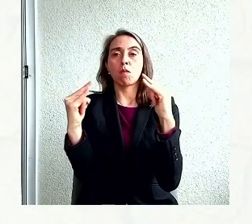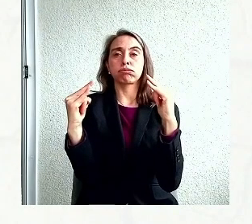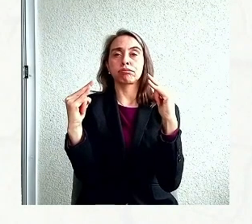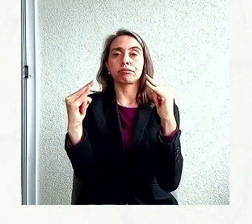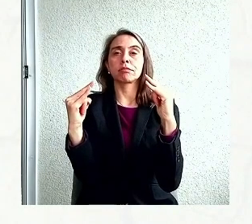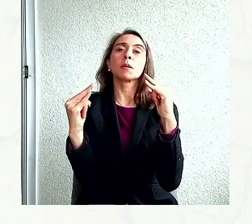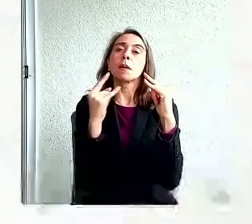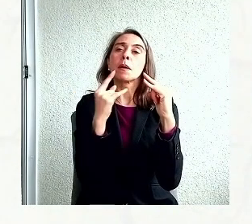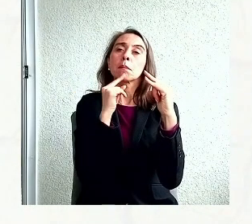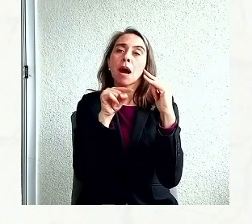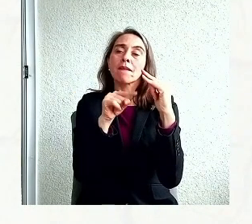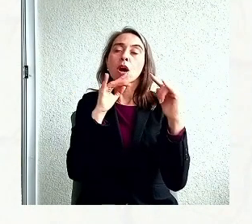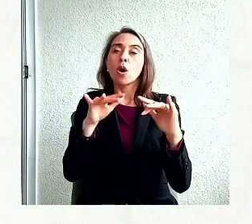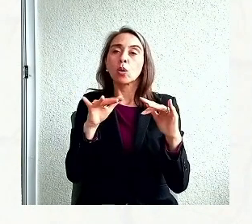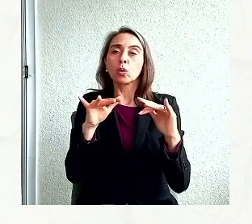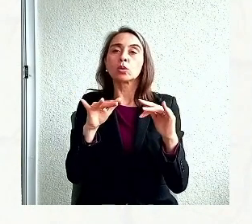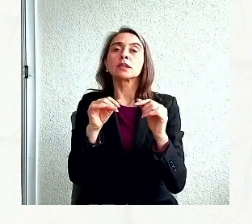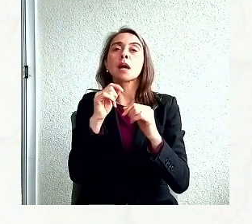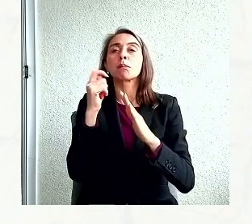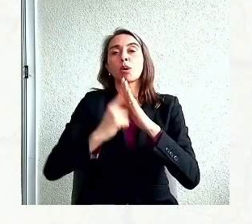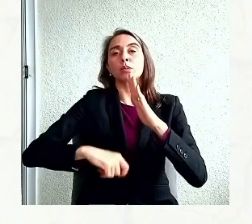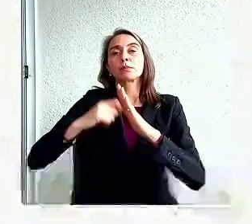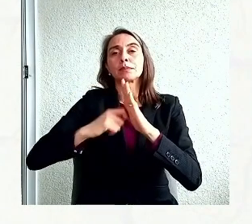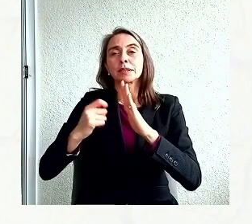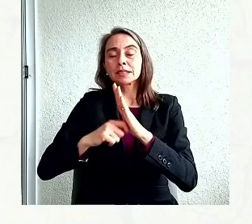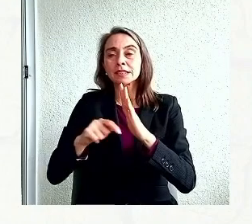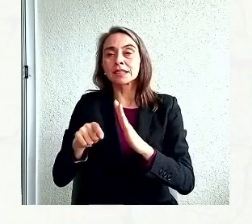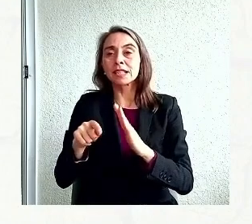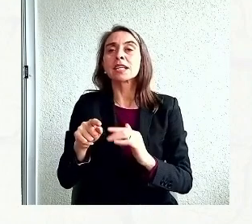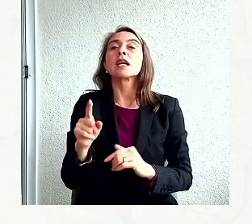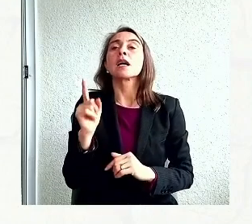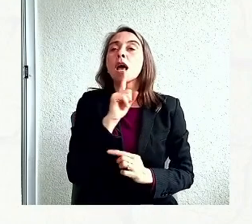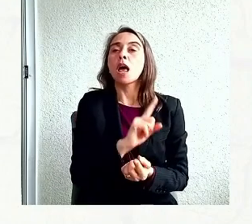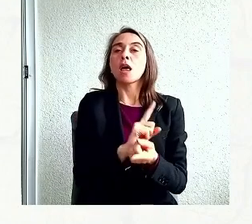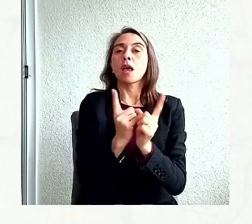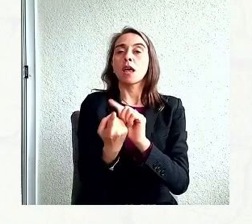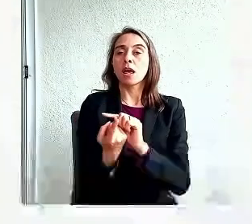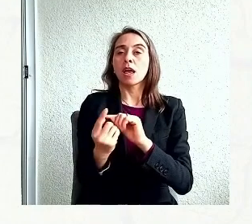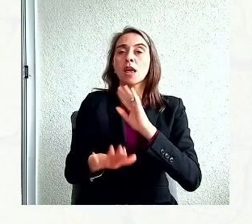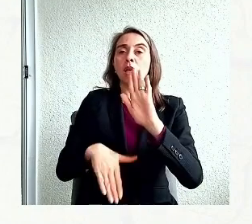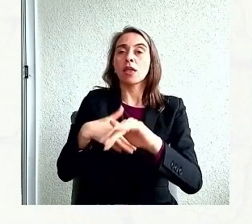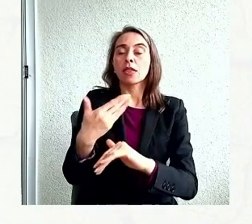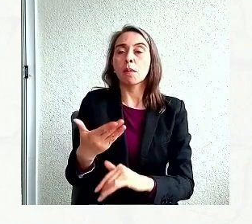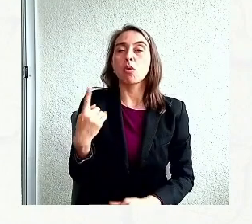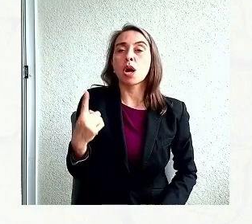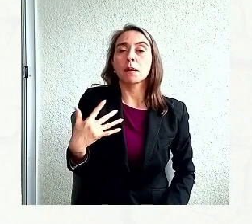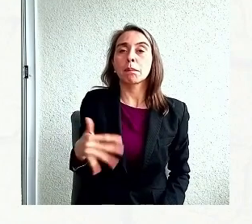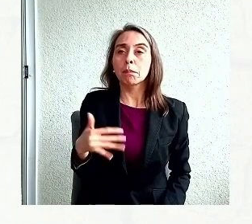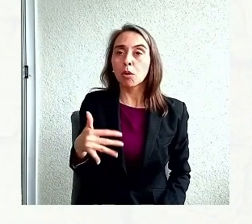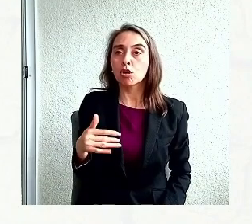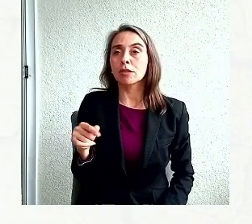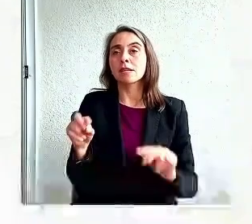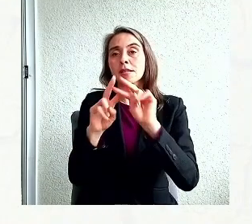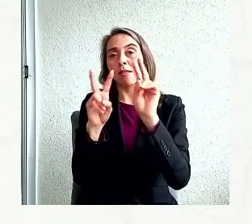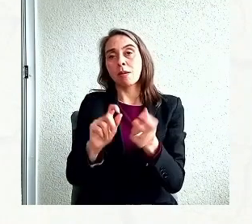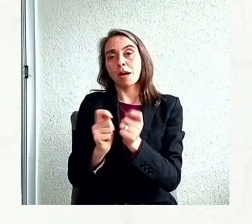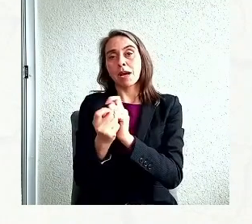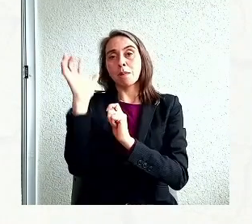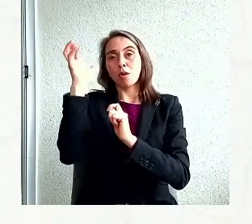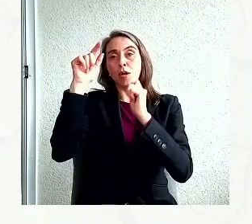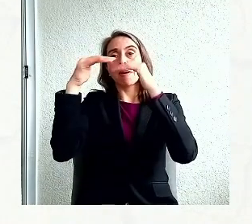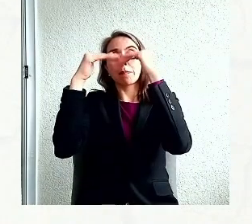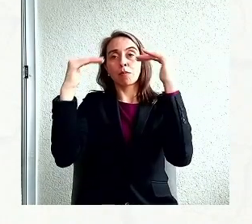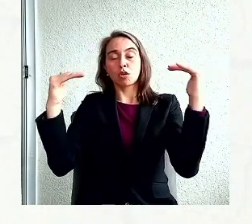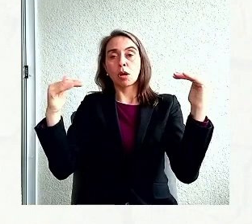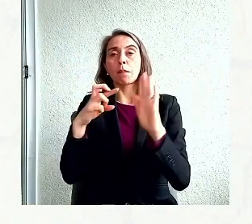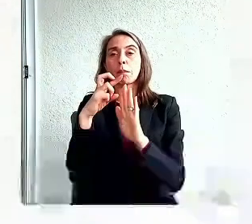este tema, hemos desarrollado un proyecto denominado Nunatak, que nos ha permitido entonces desarrollar estos justamente laboratorios refugio, instalados en distintas partes,